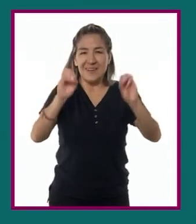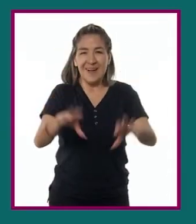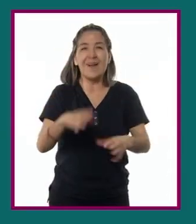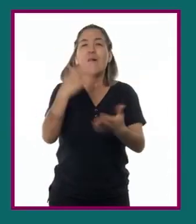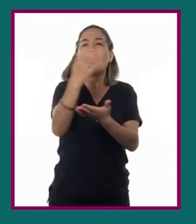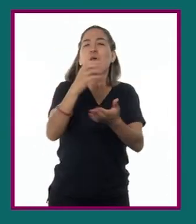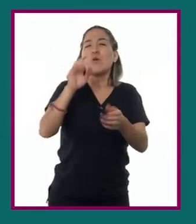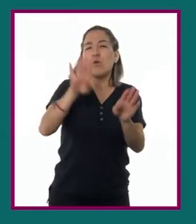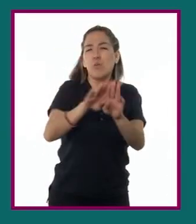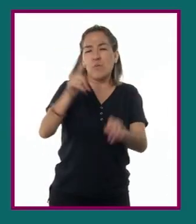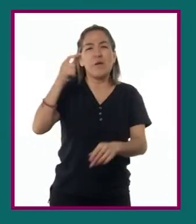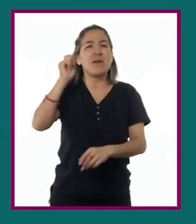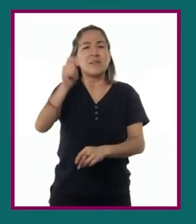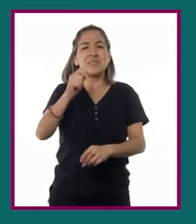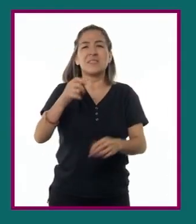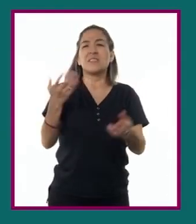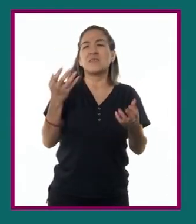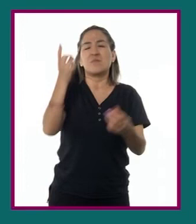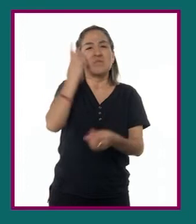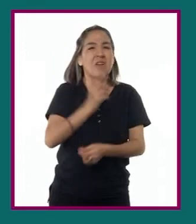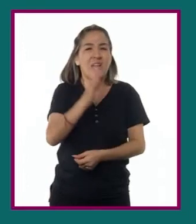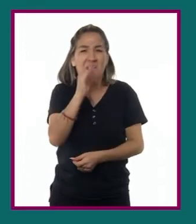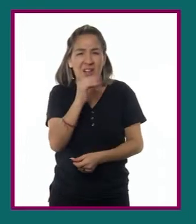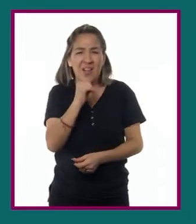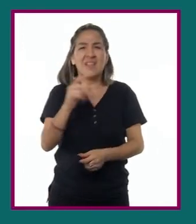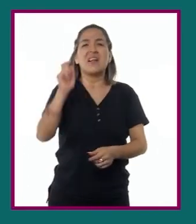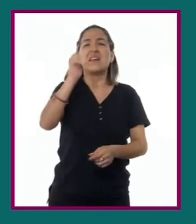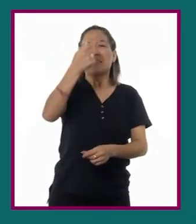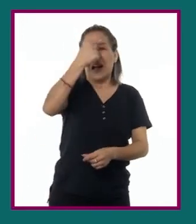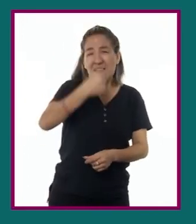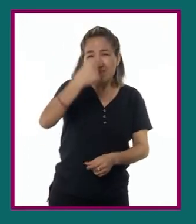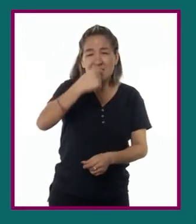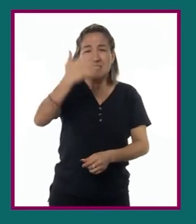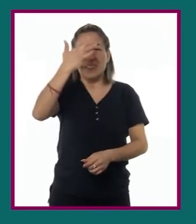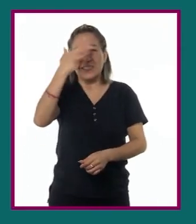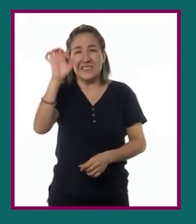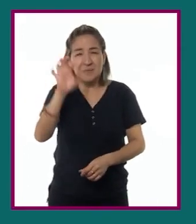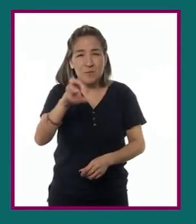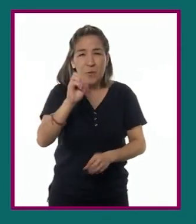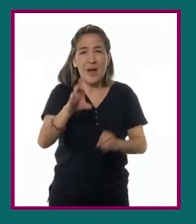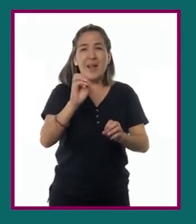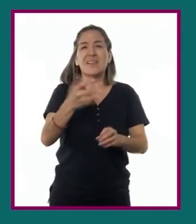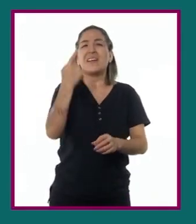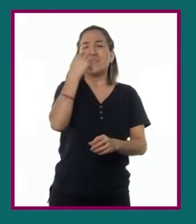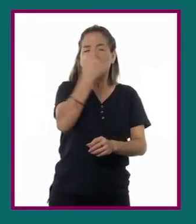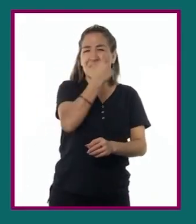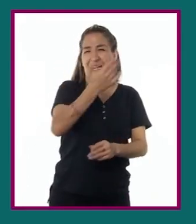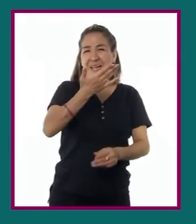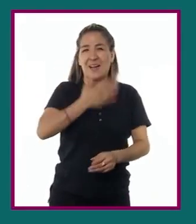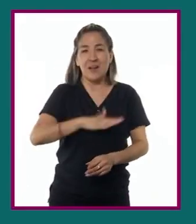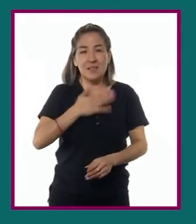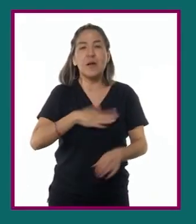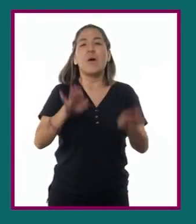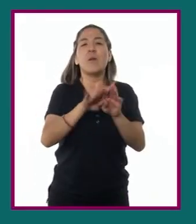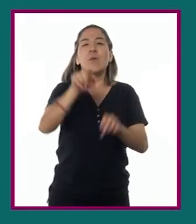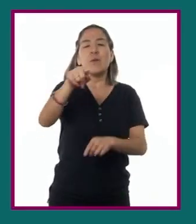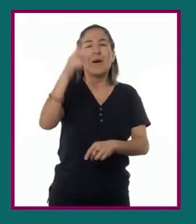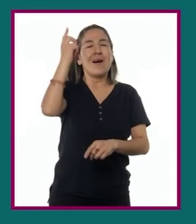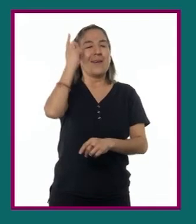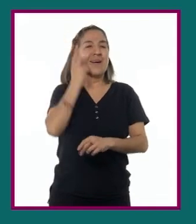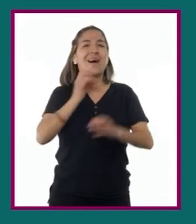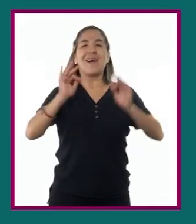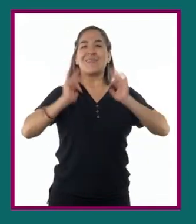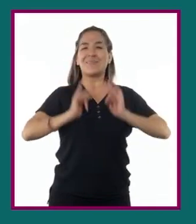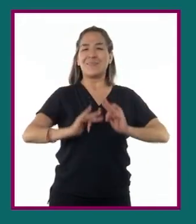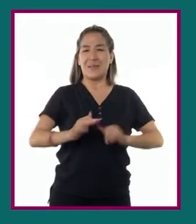cabeza, insomnio, sinusitis, fatiga visual, además de restaurar la energía natural. Yo me